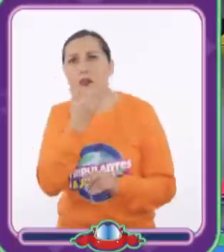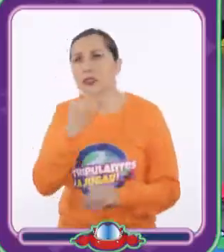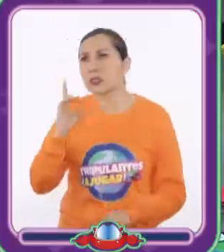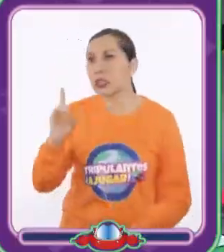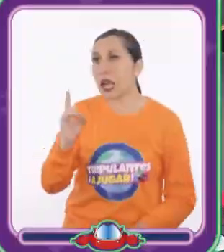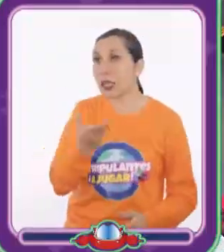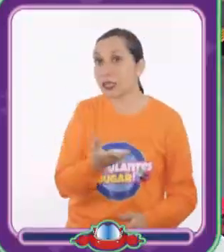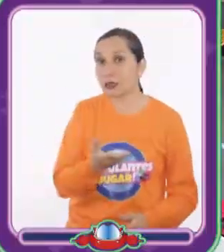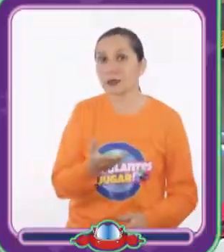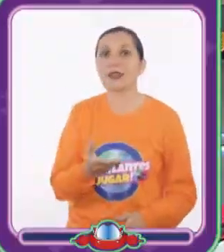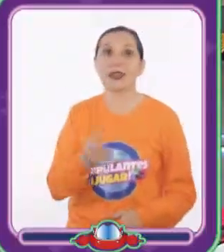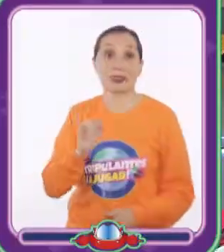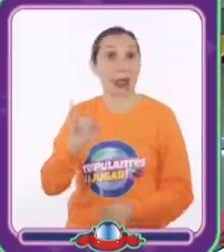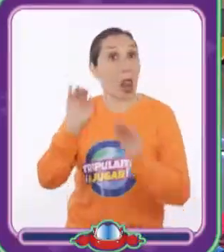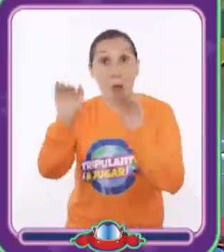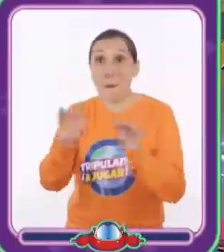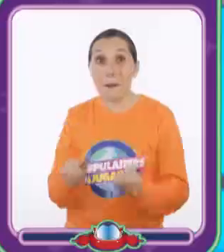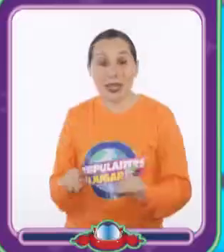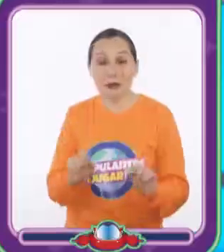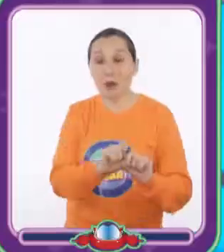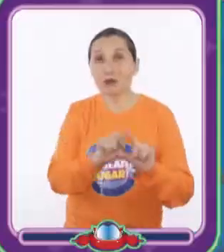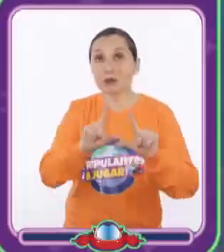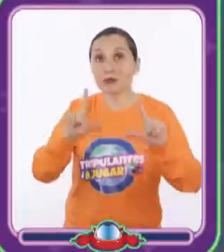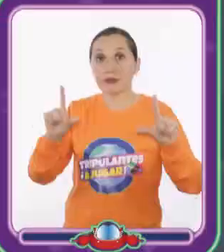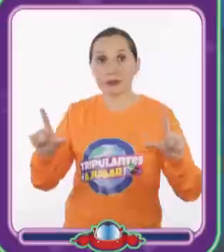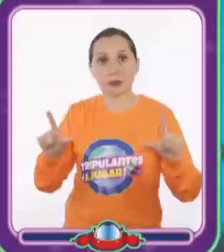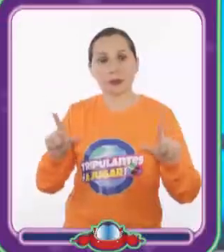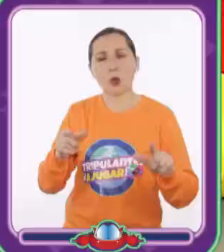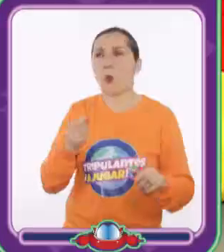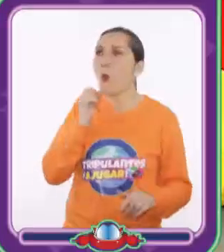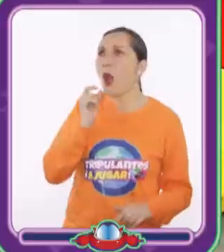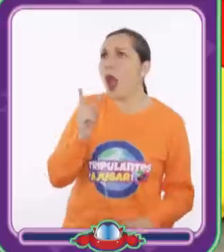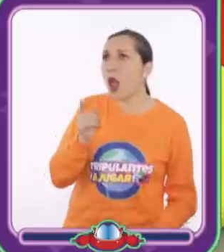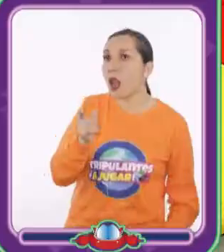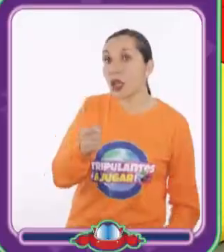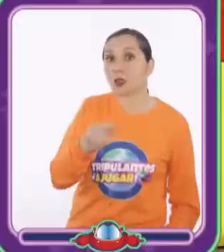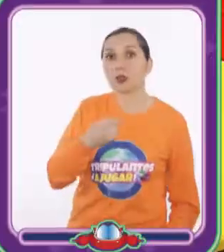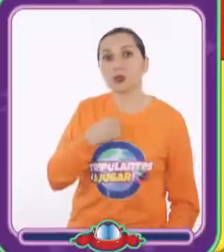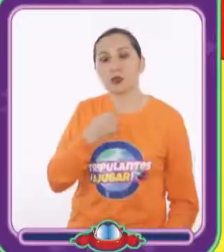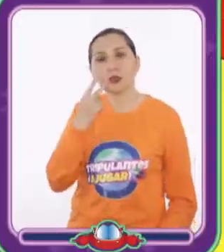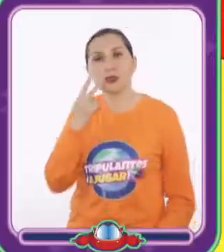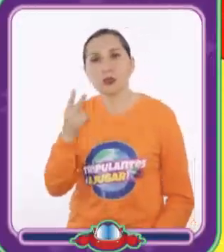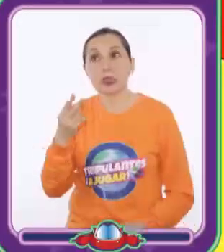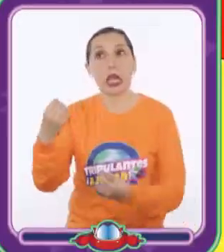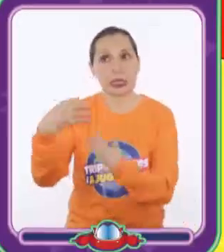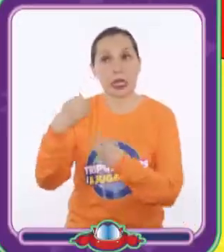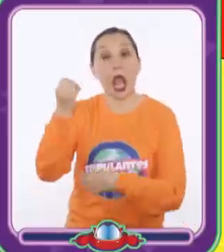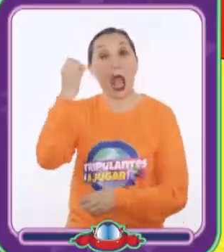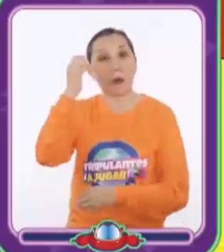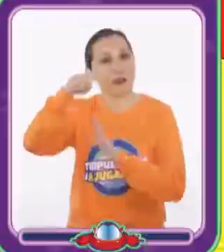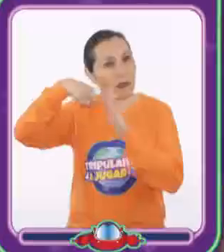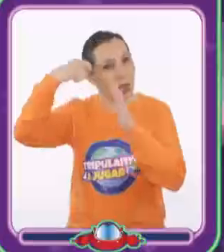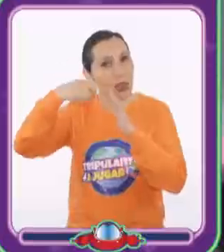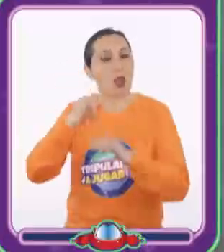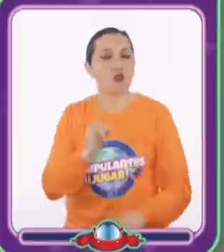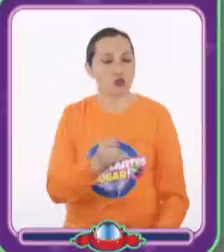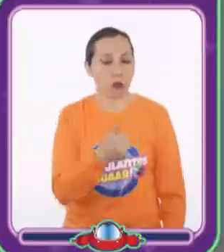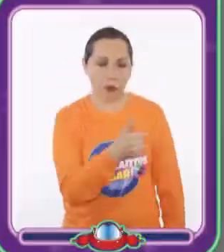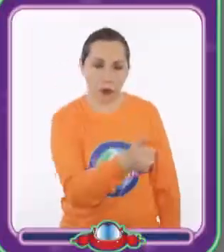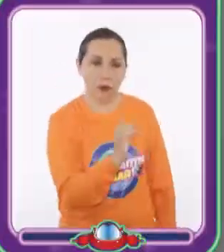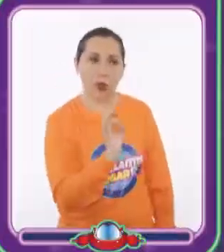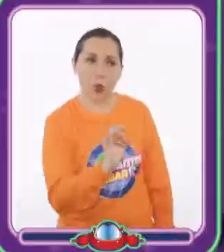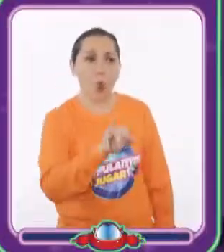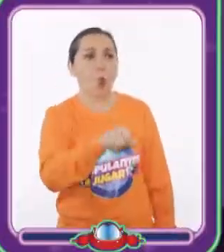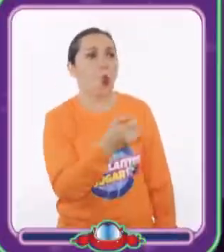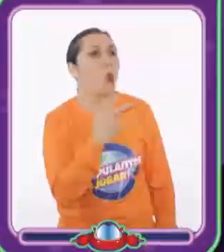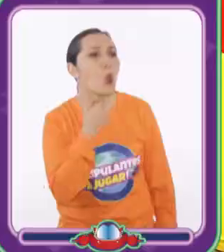atención, Dairelis? ¡Ah, claro, esa es la misma que está ahí! ¿Lo enseñó? ¿Qué te llamó la atención? Lo que lo que nos enseñó, aprendimos del video.